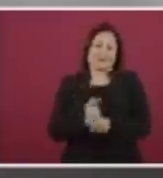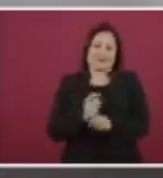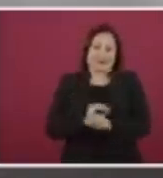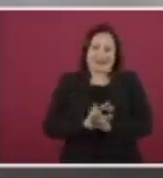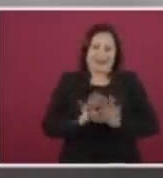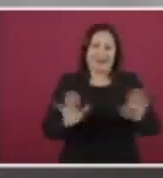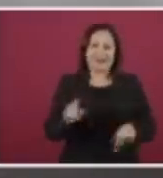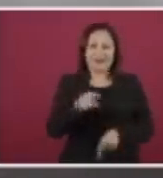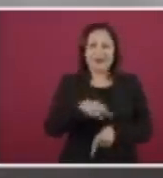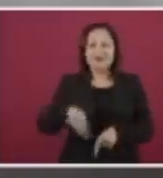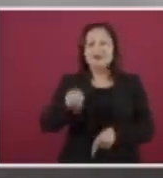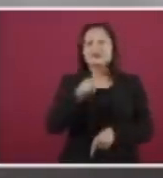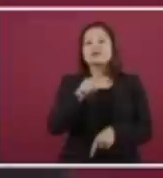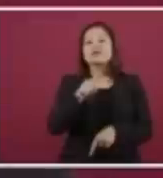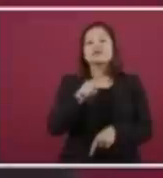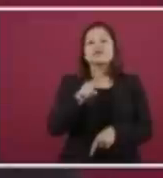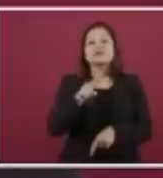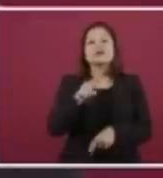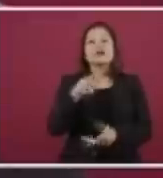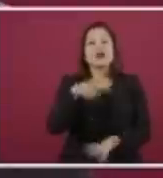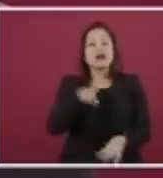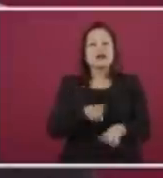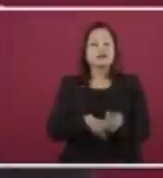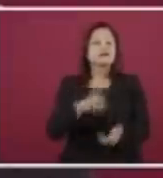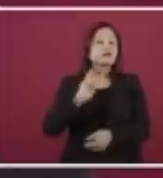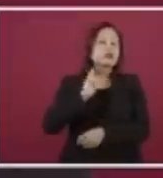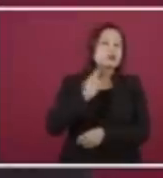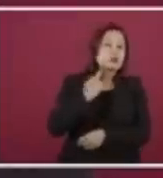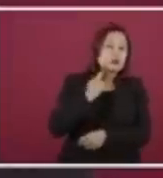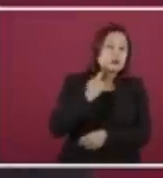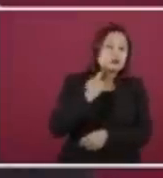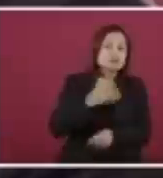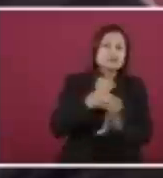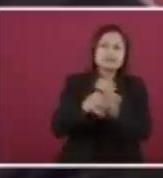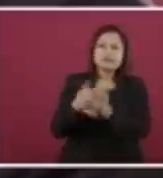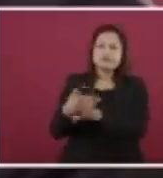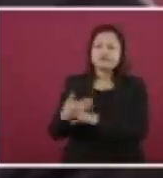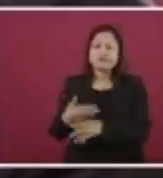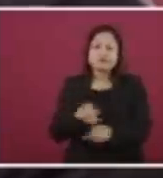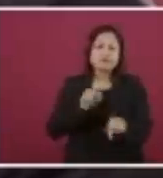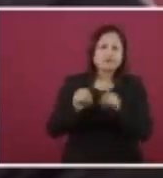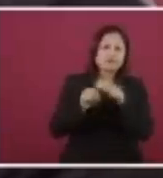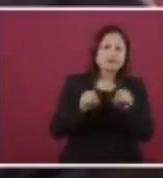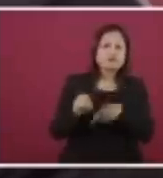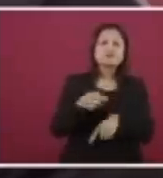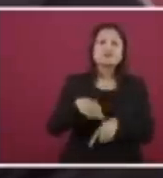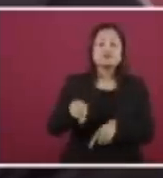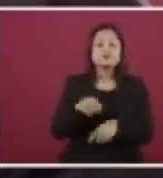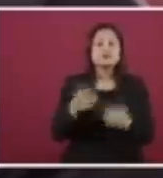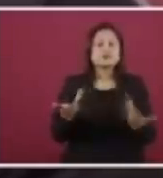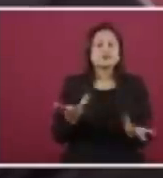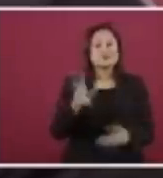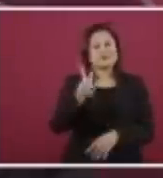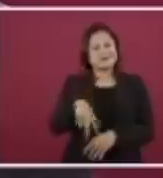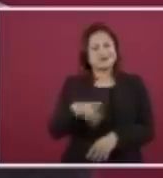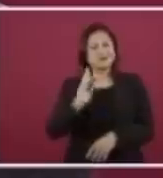estas redes de bots, de robots, que no sirven,